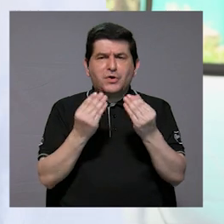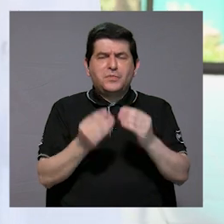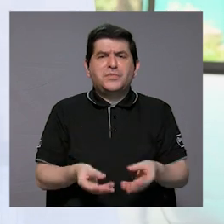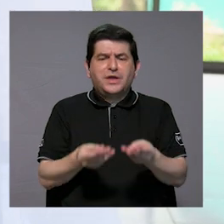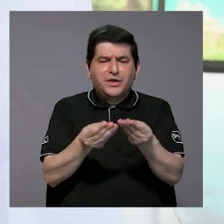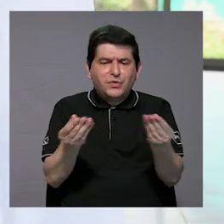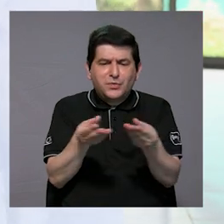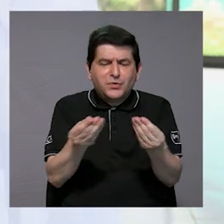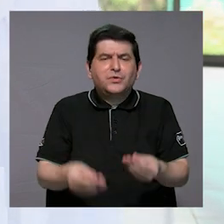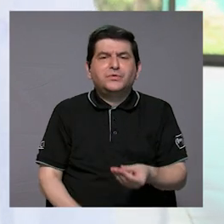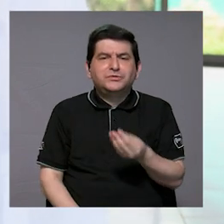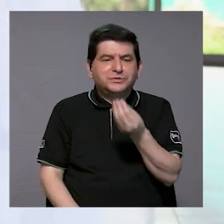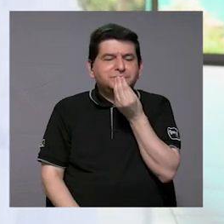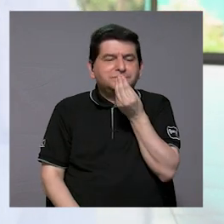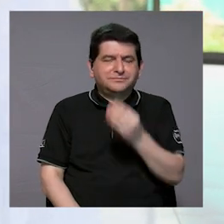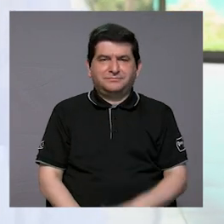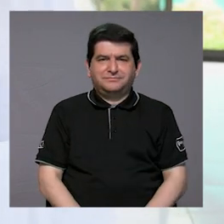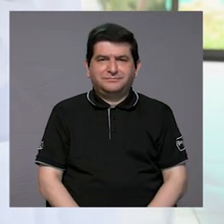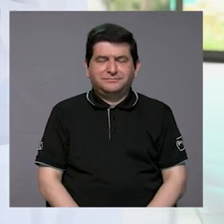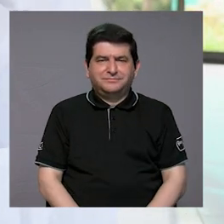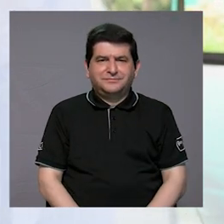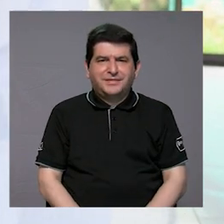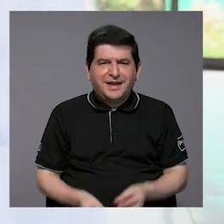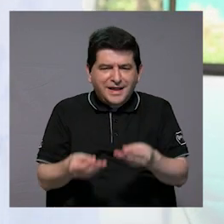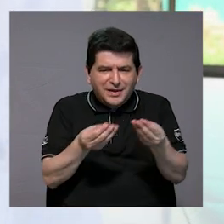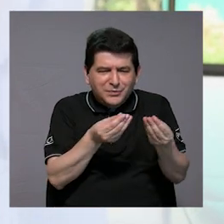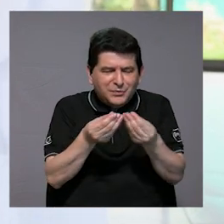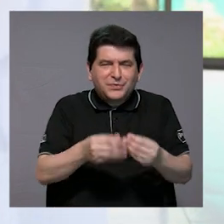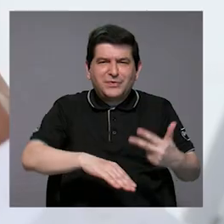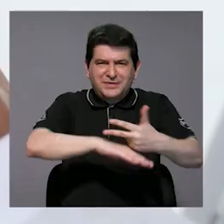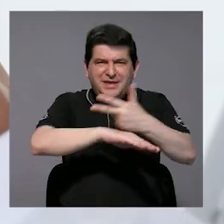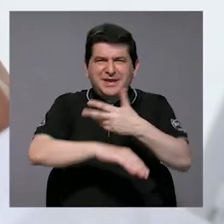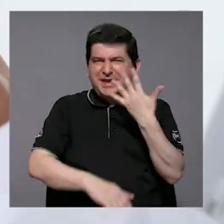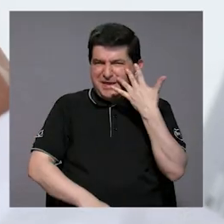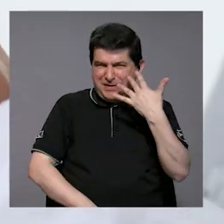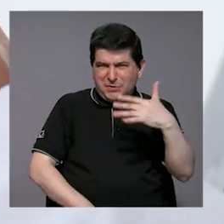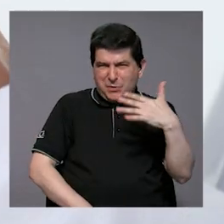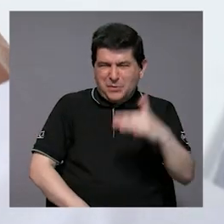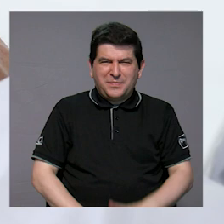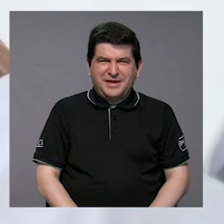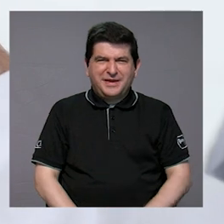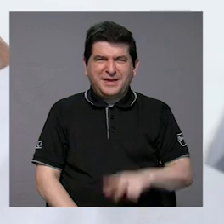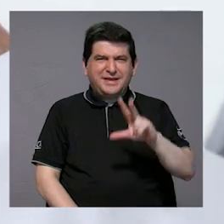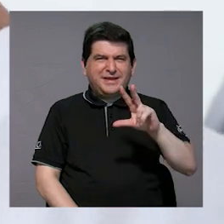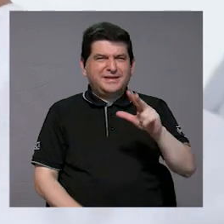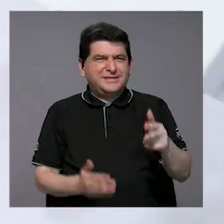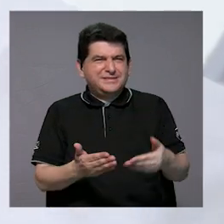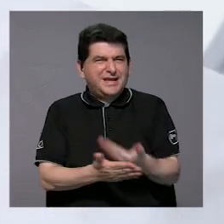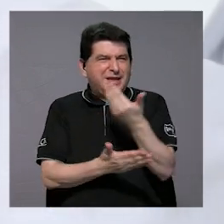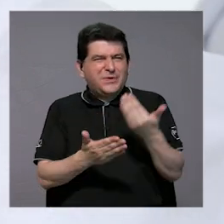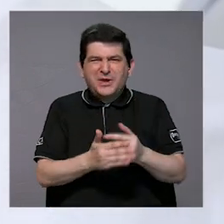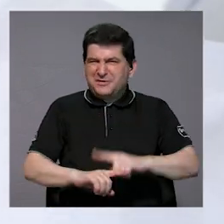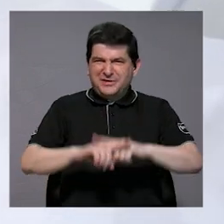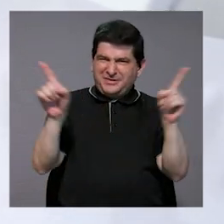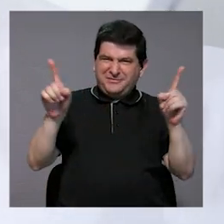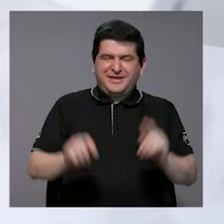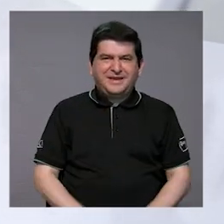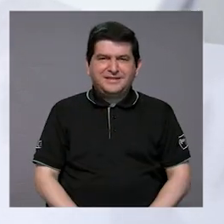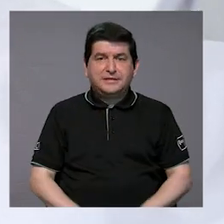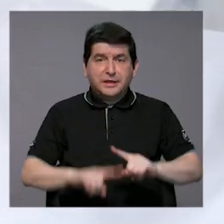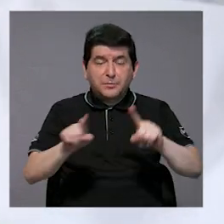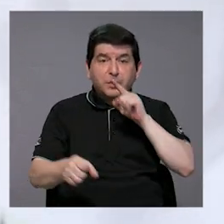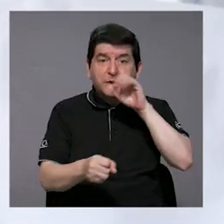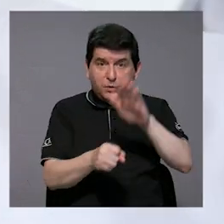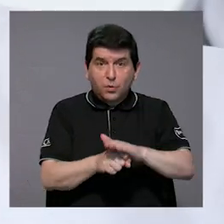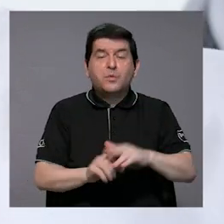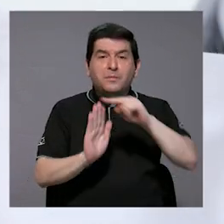que todo le diría que no tenga miedo de probar los productos, que aunque polvo de grillo suena una materia un poco no nueva,